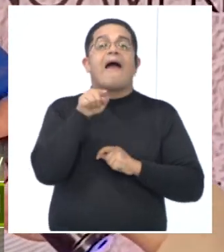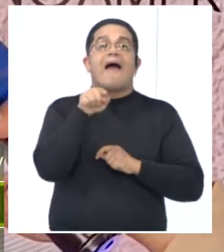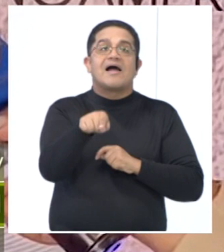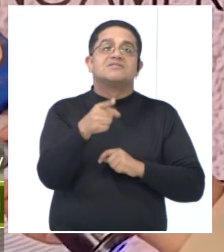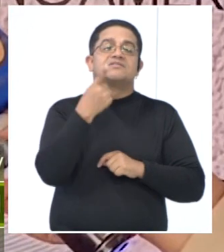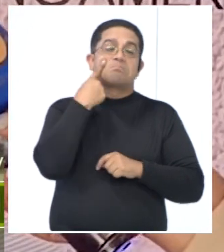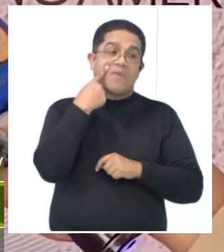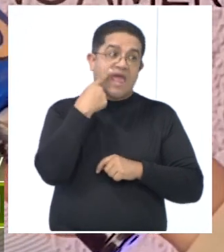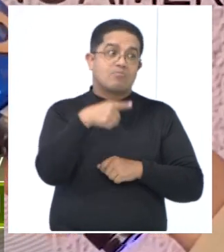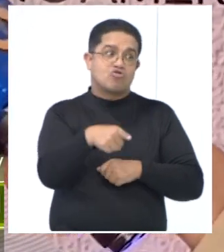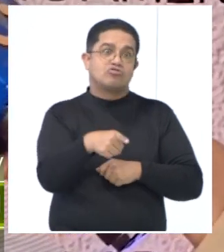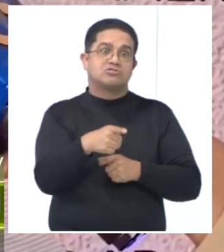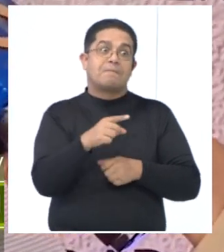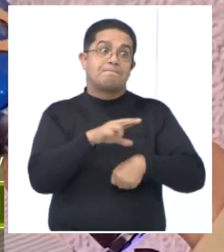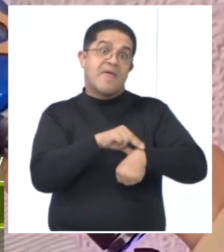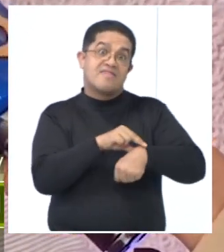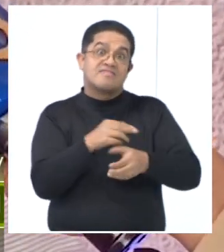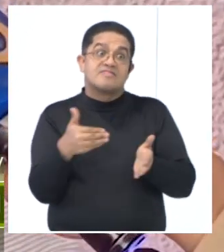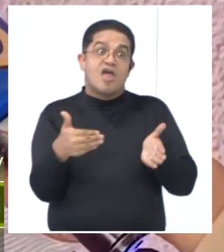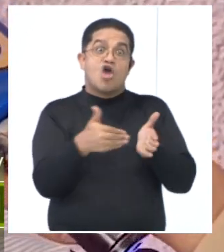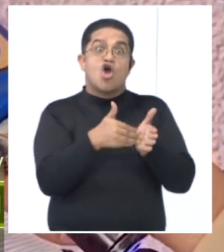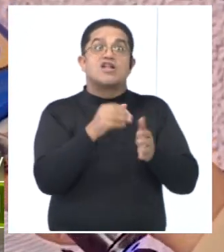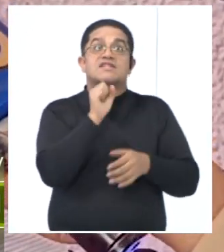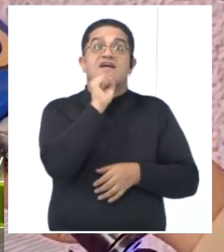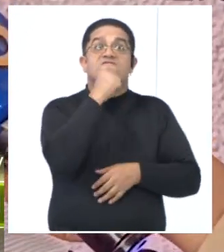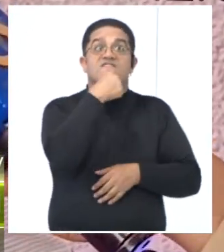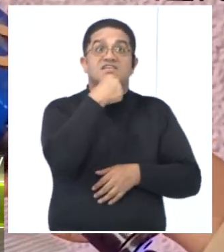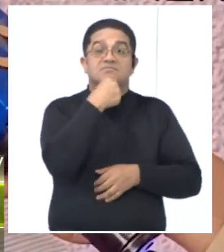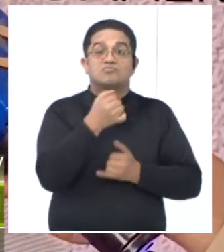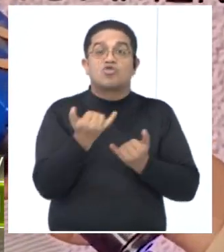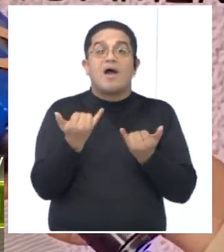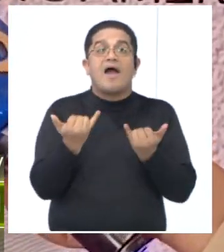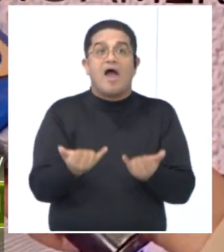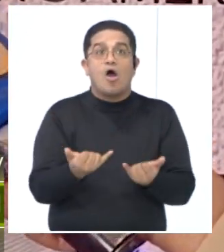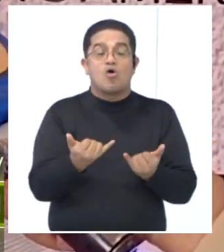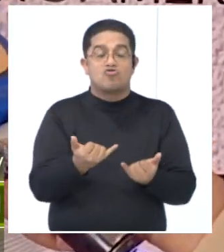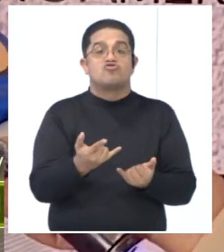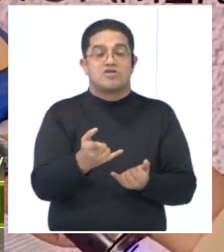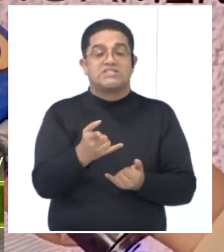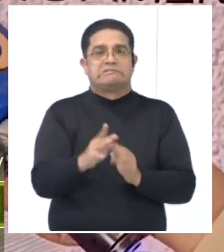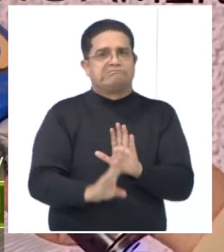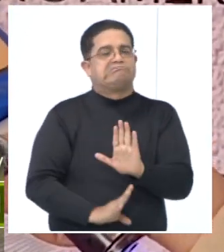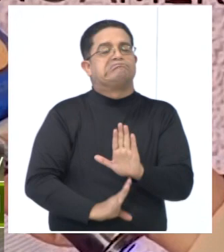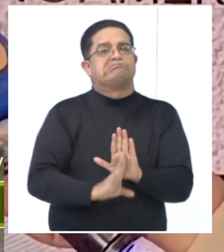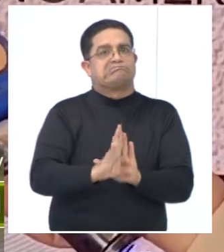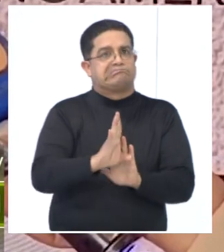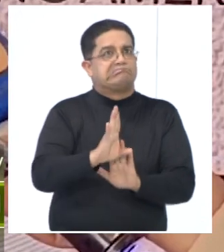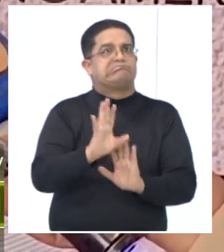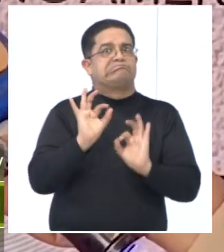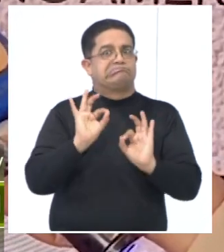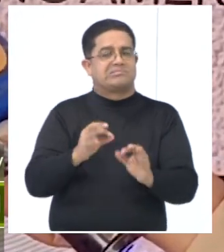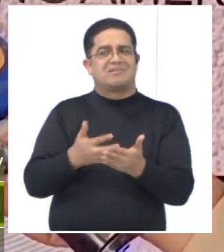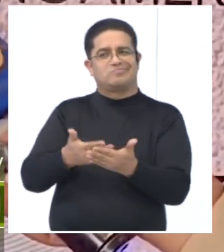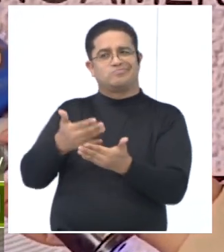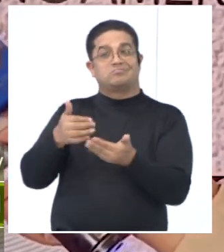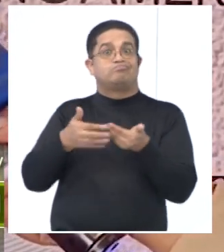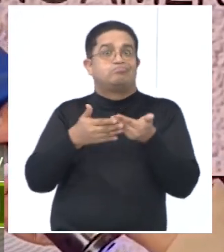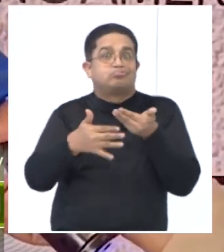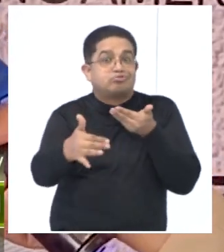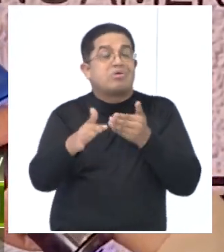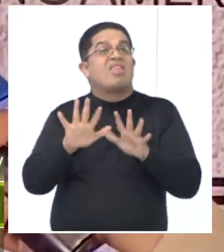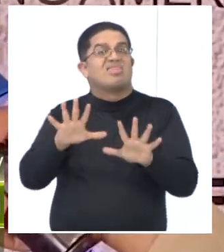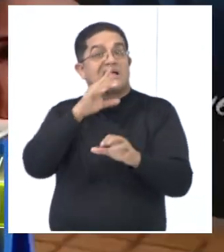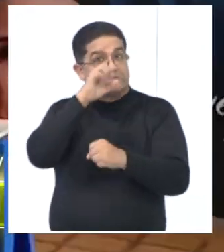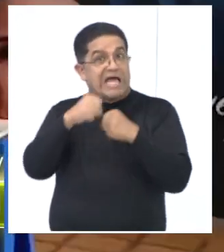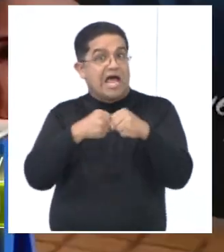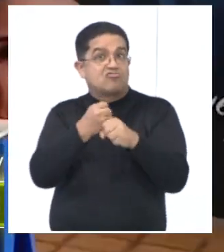que la medicina antienvejecimiento, que en estos momentos está en un proceso evolutivo, de aquí a 10 años es lo que va a mandar la parada a nivel